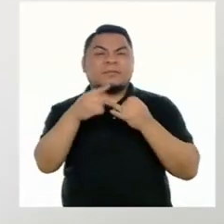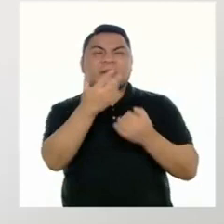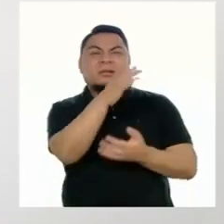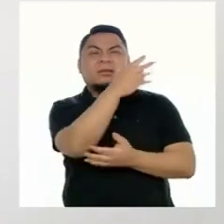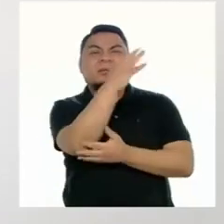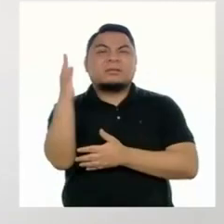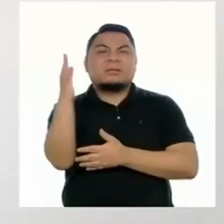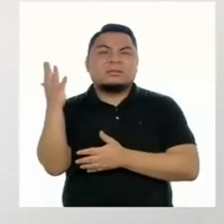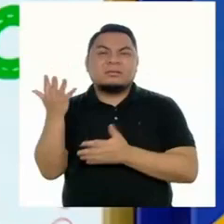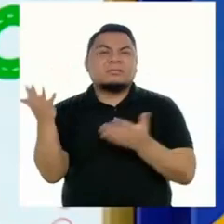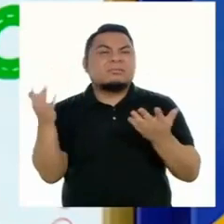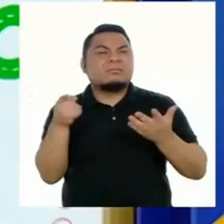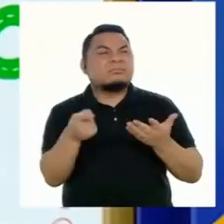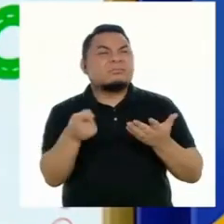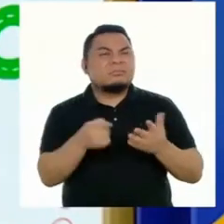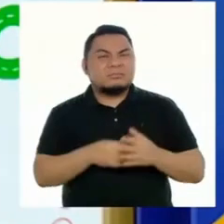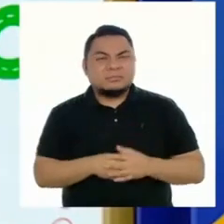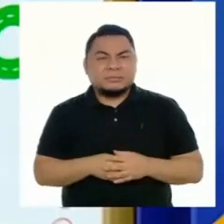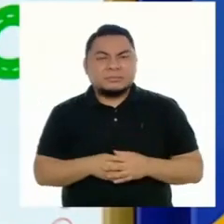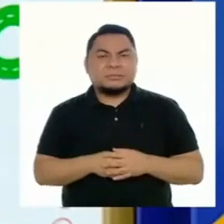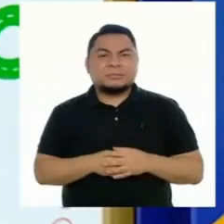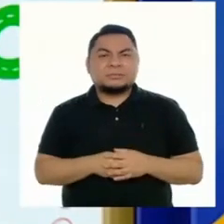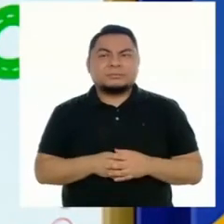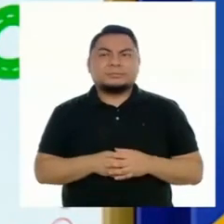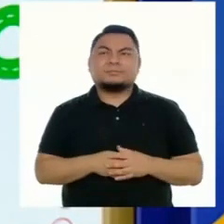agrobiodiversidad?